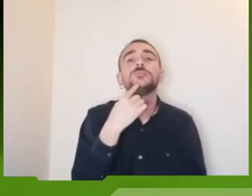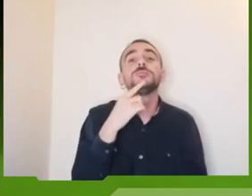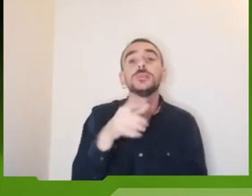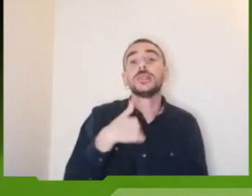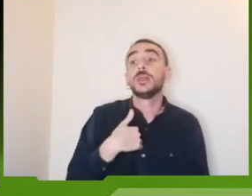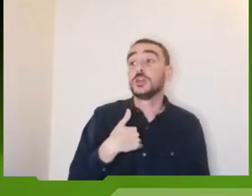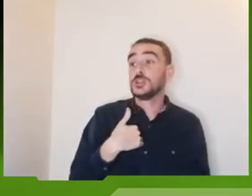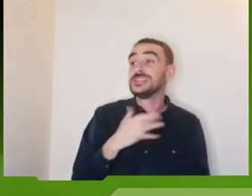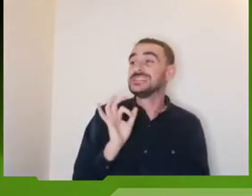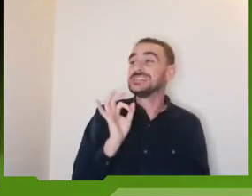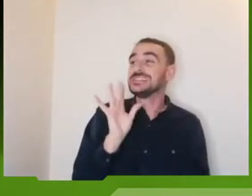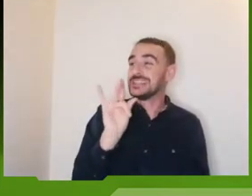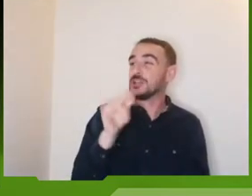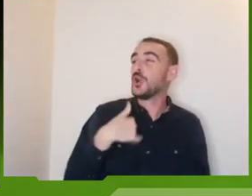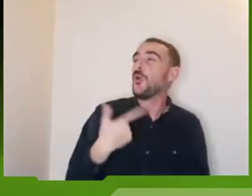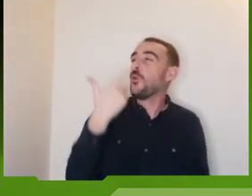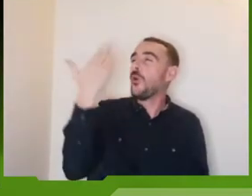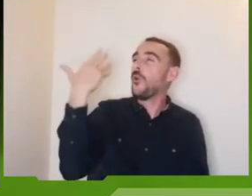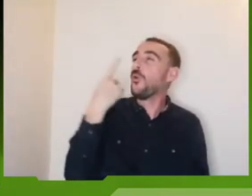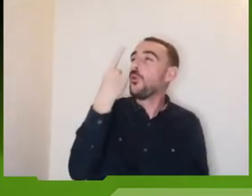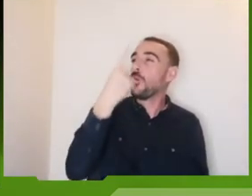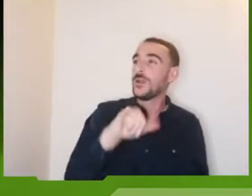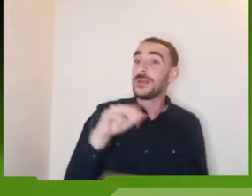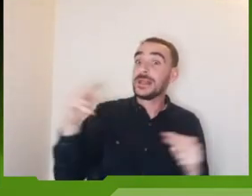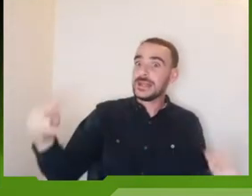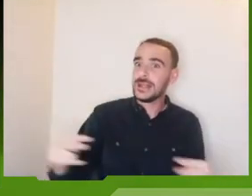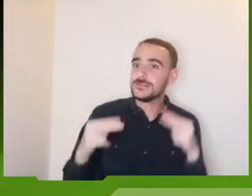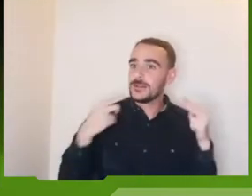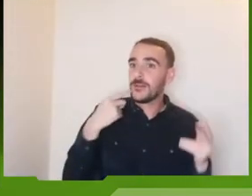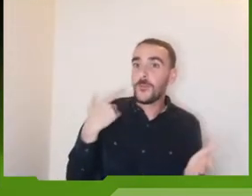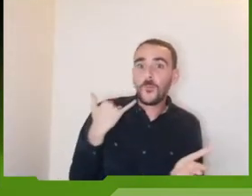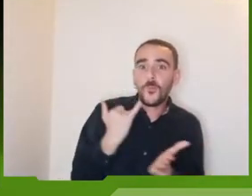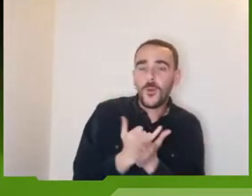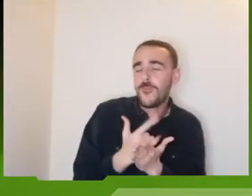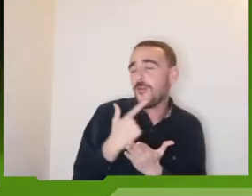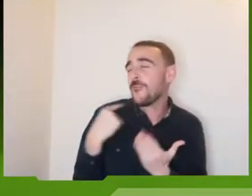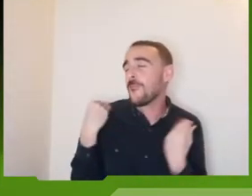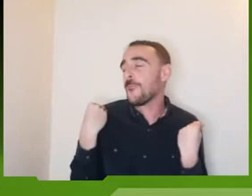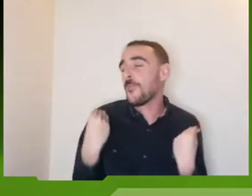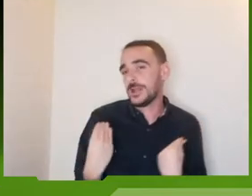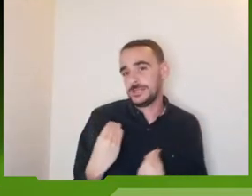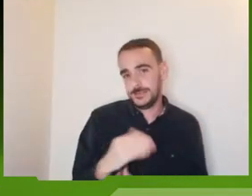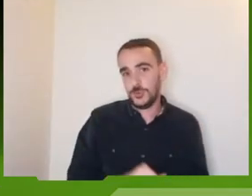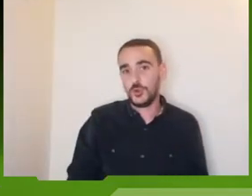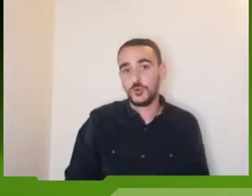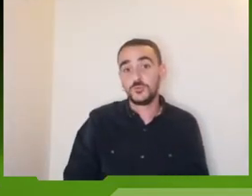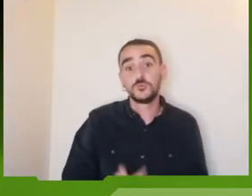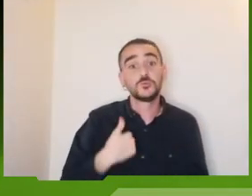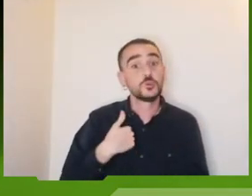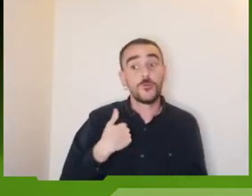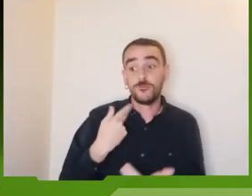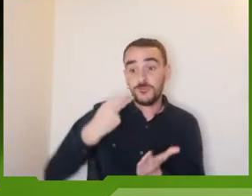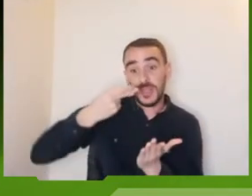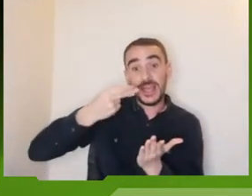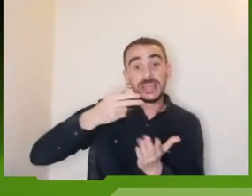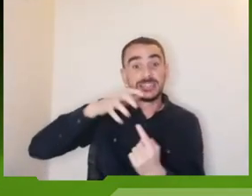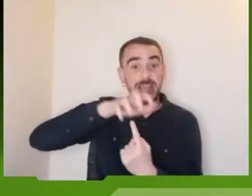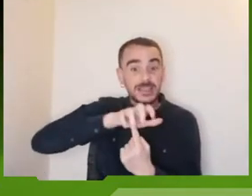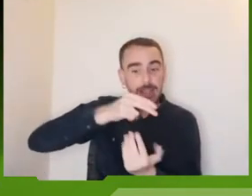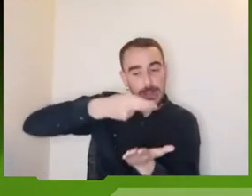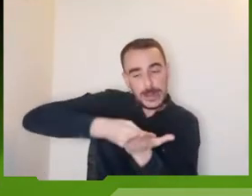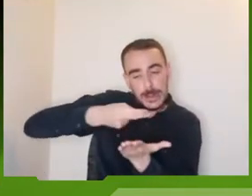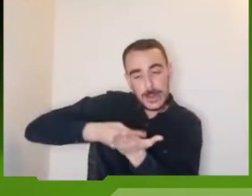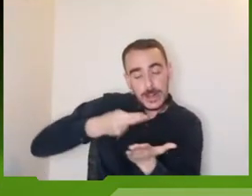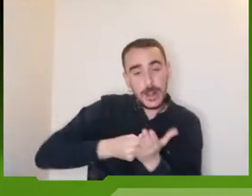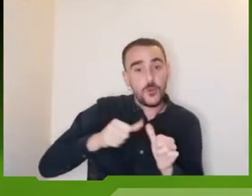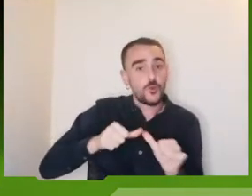estaba buenísimo, es verdad. Sí, está súper, súper rico. Nunca las he hecho de esta forma. Otra manera de